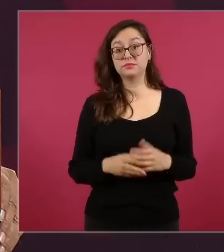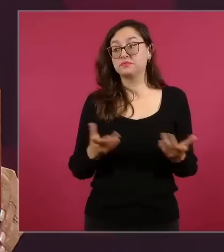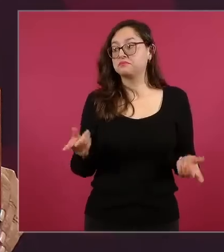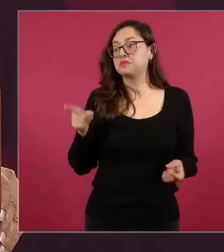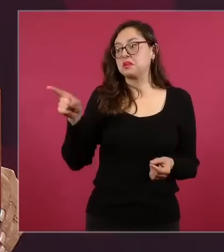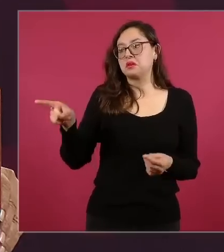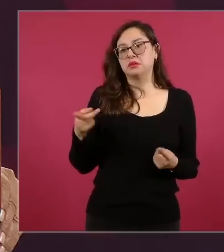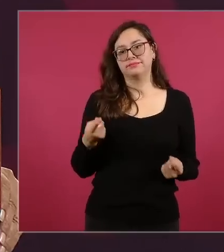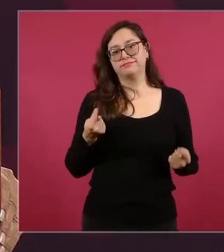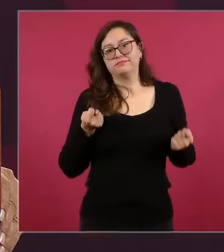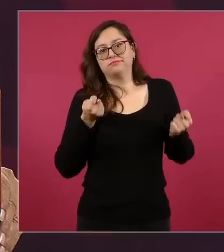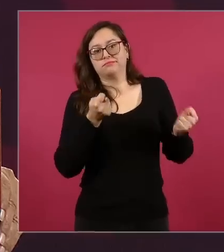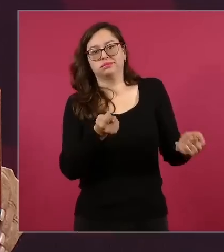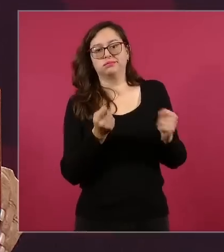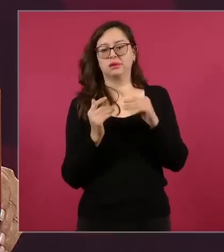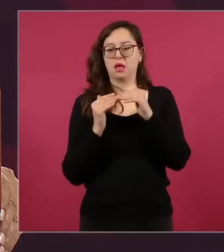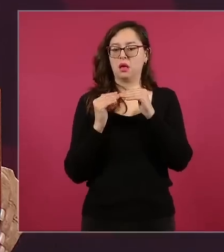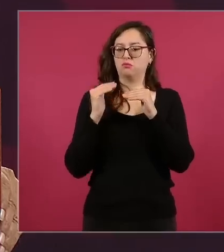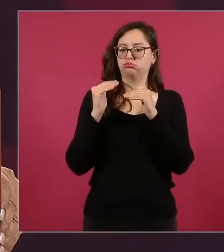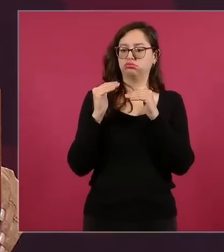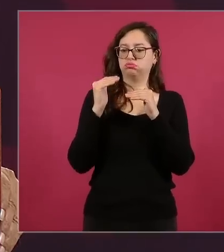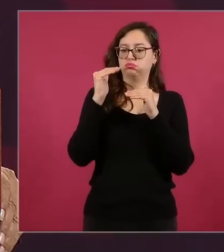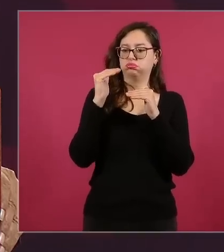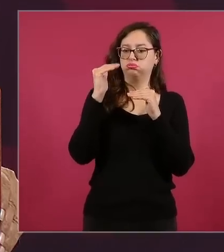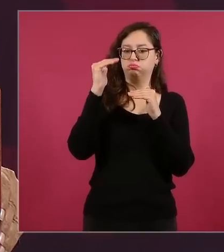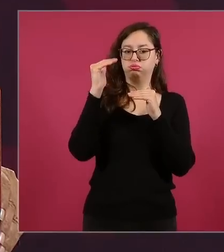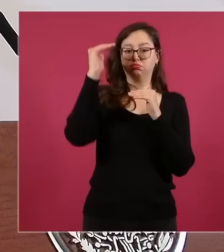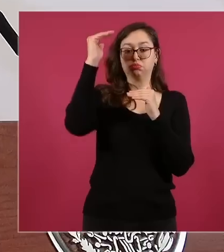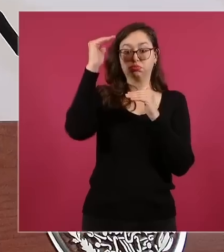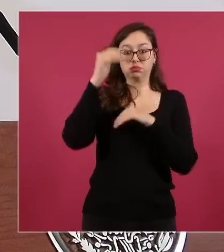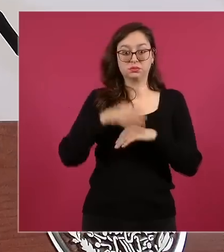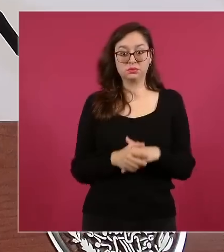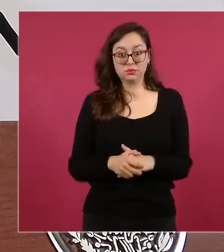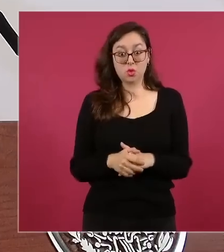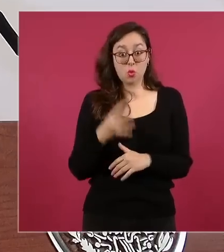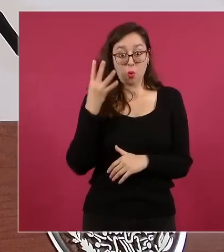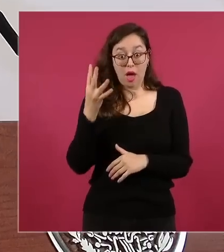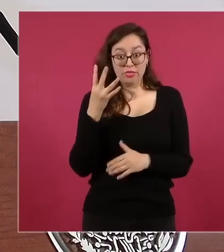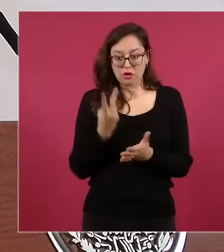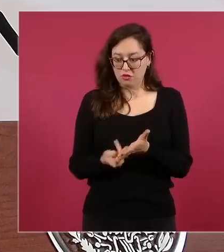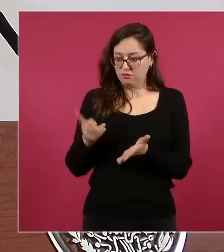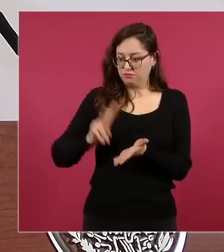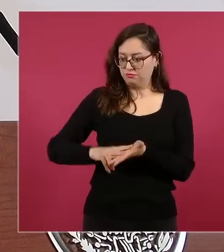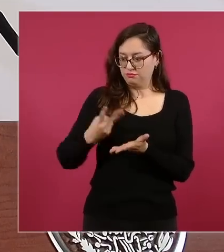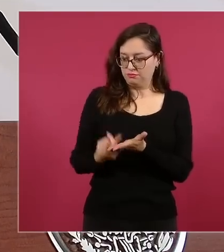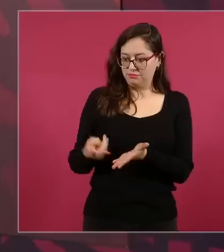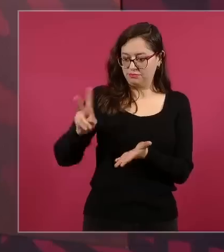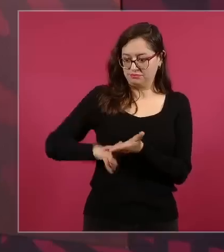Entonces están violando la Constitución. Y últimamente, por